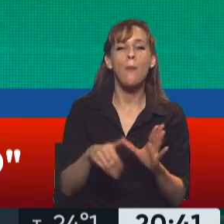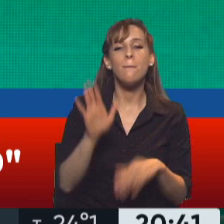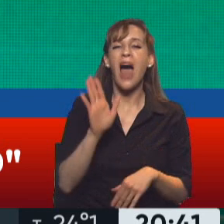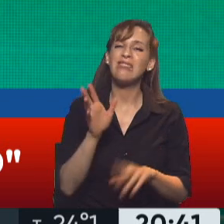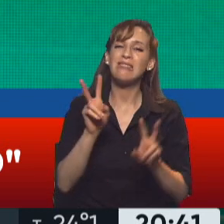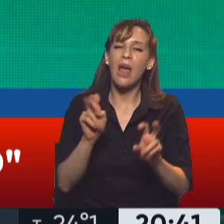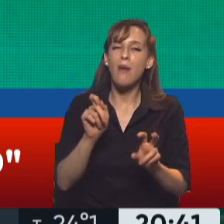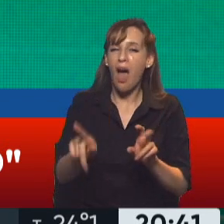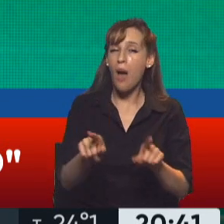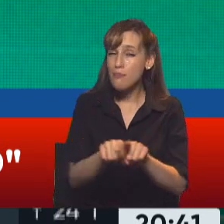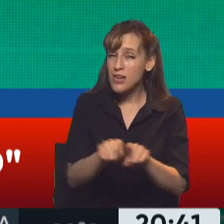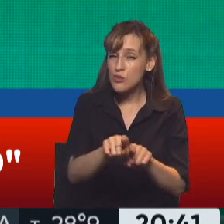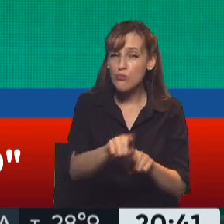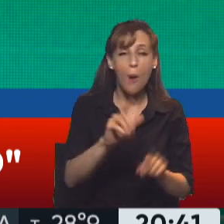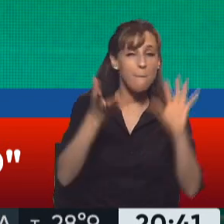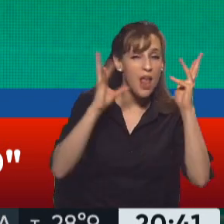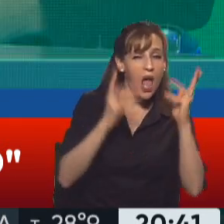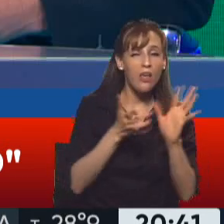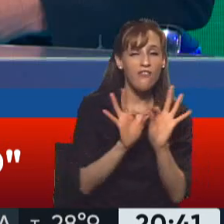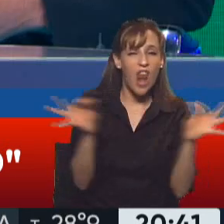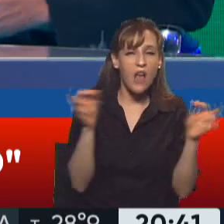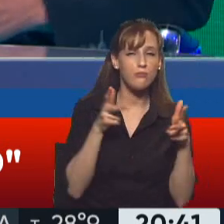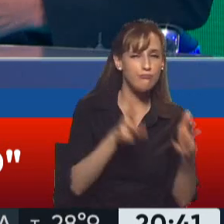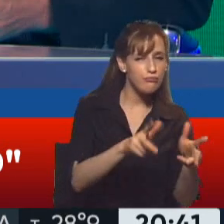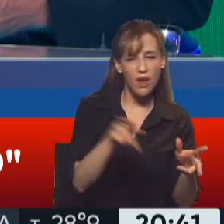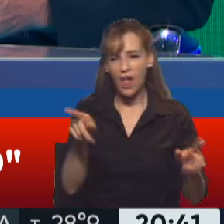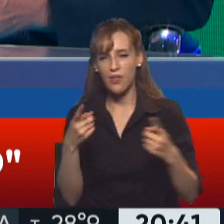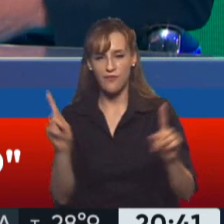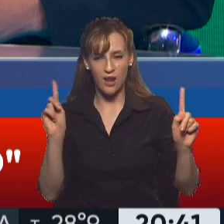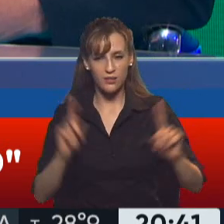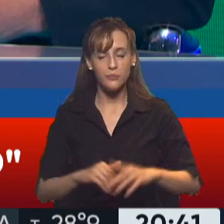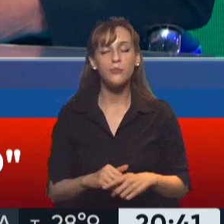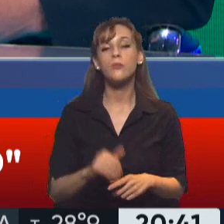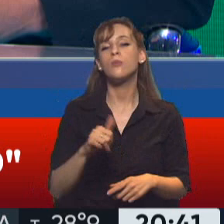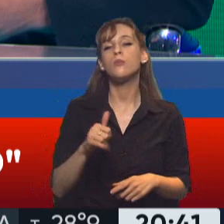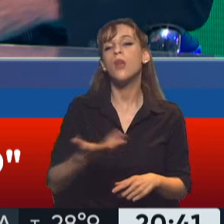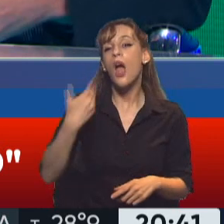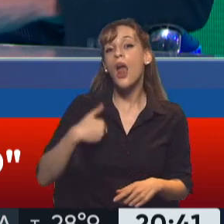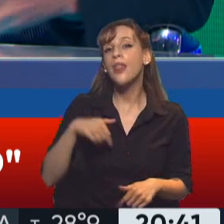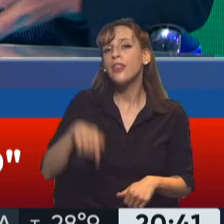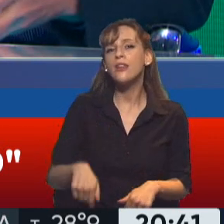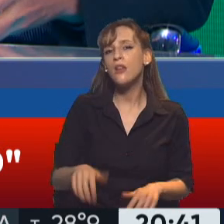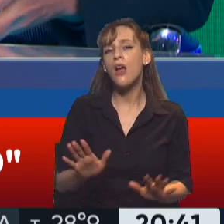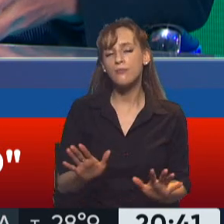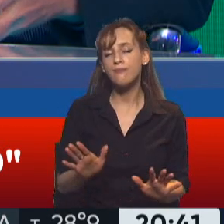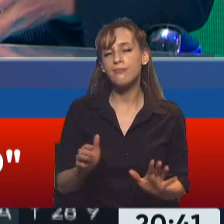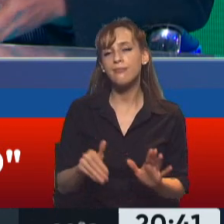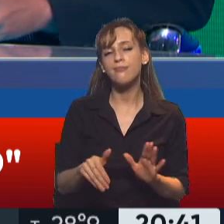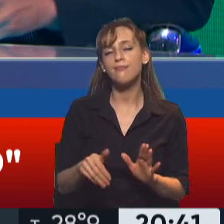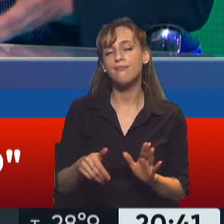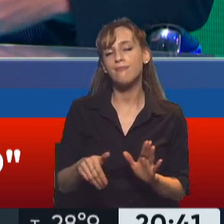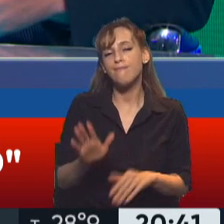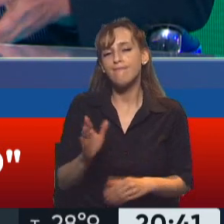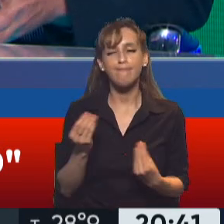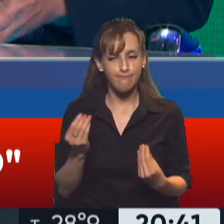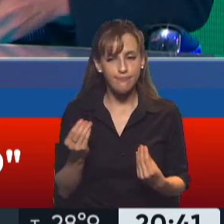Es, probablemente. Es un, lo que señalás es cierto en el sentido que en Argentina lo hemos visto muy claramente y es un rasgo común de todas las periferias,